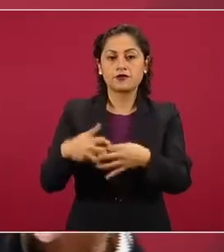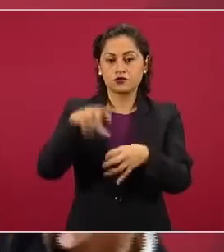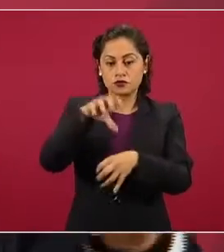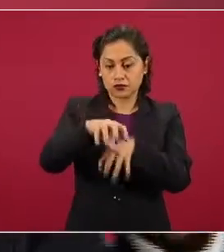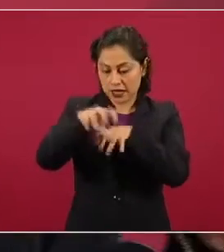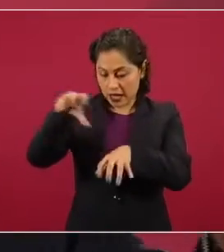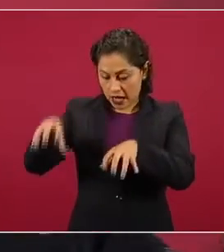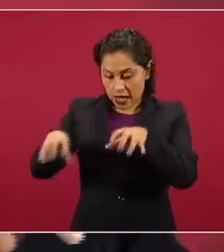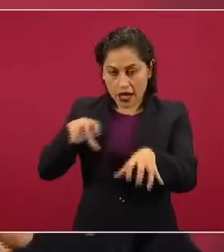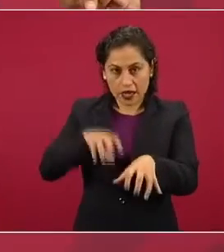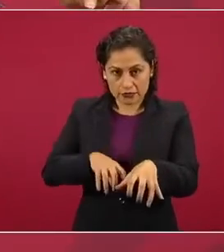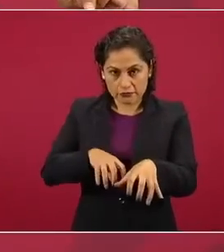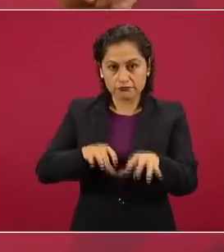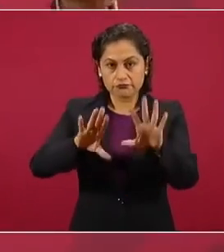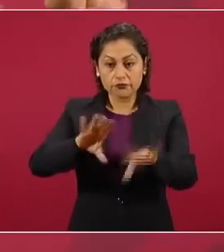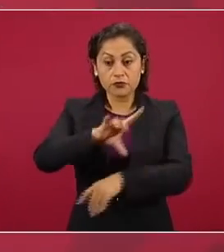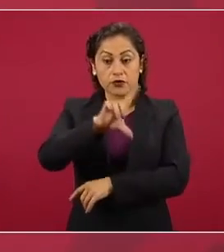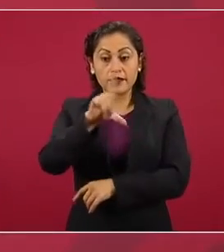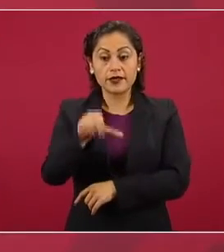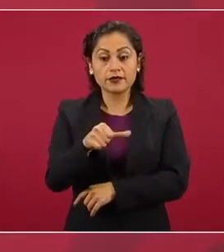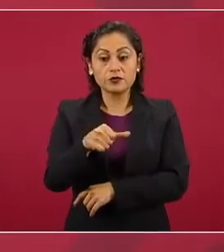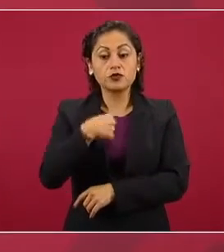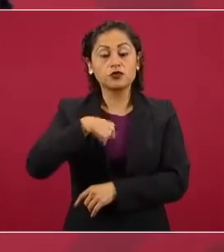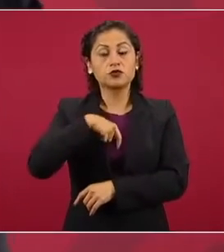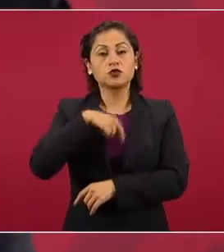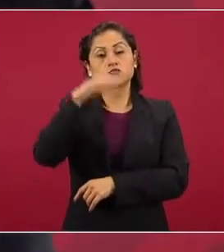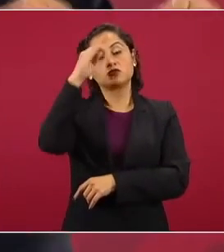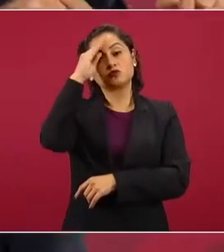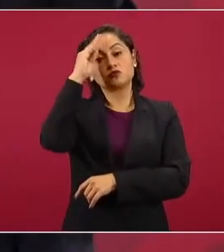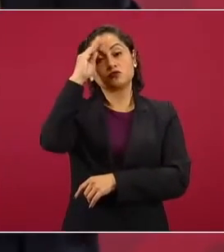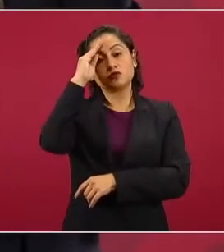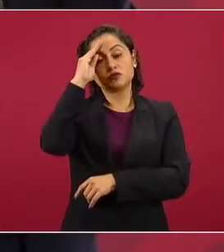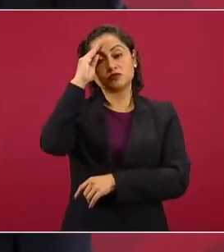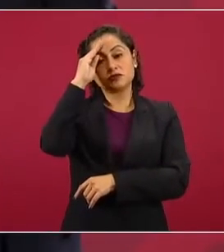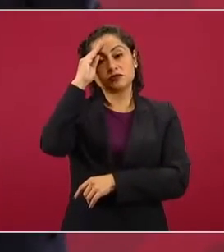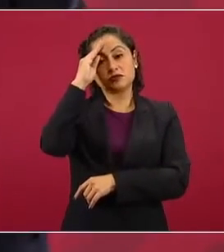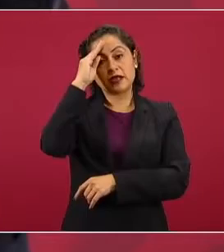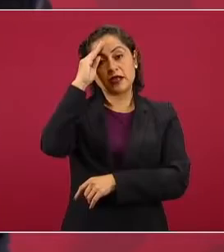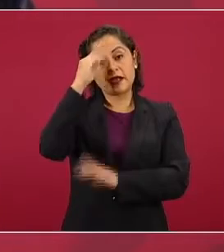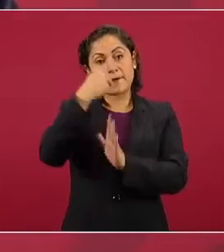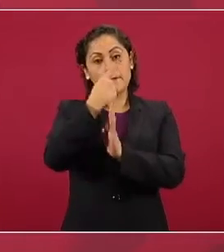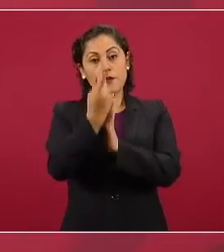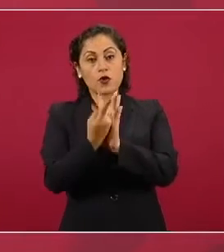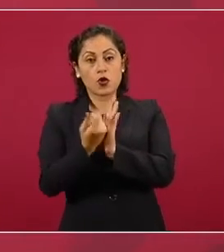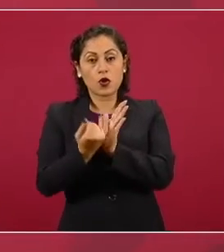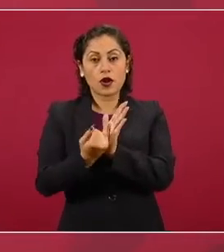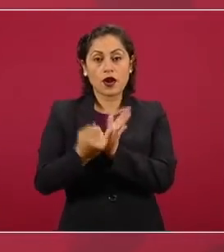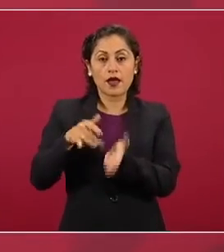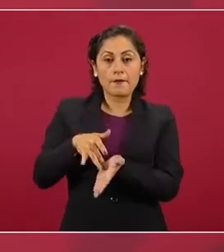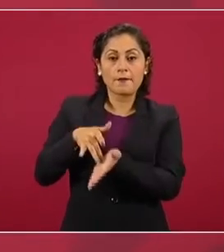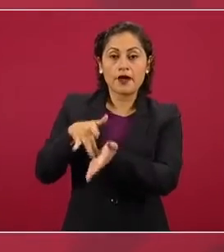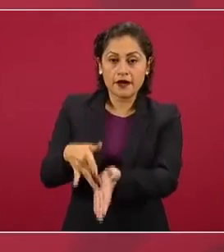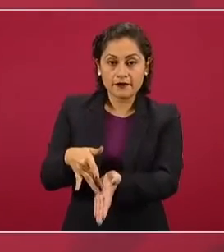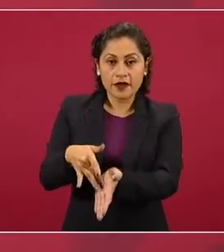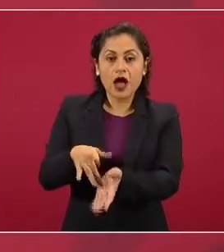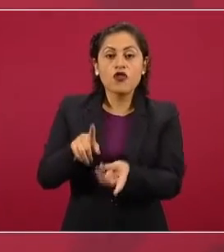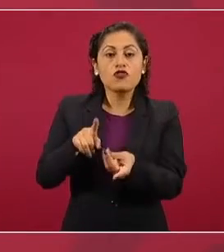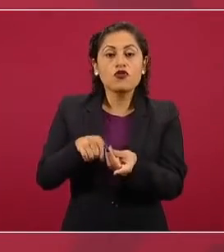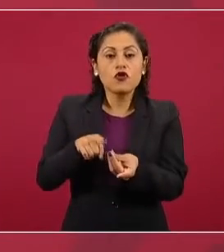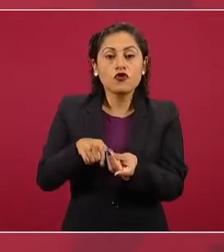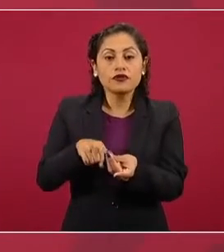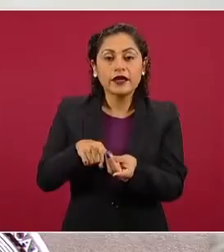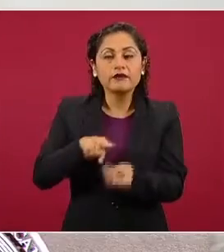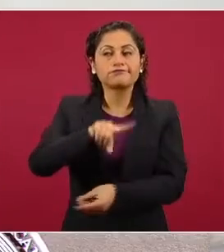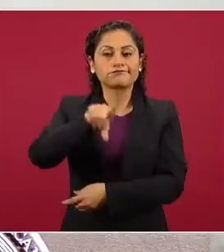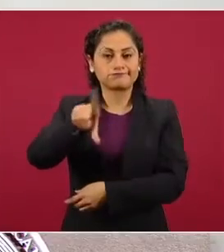va a definir en dónde se aplica la política fiscal de estímulo